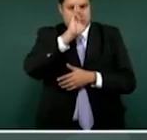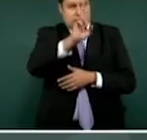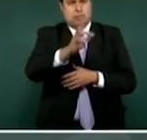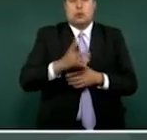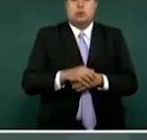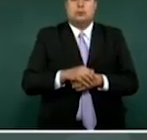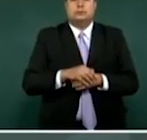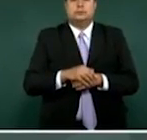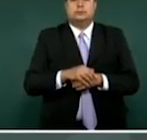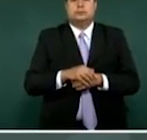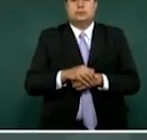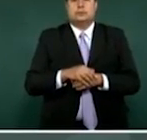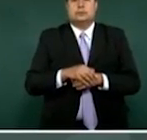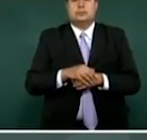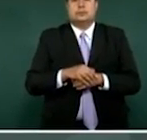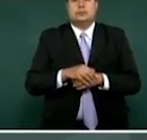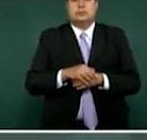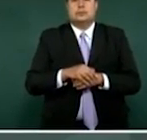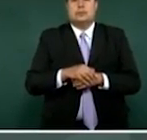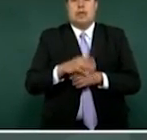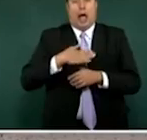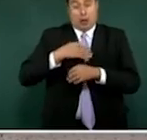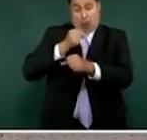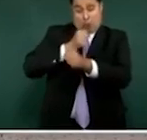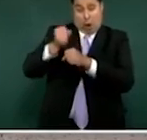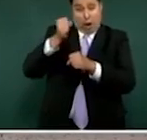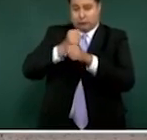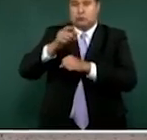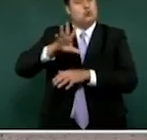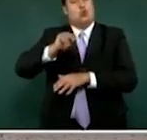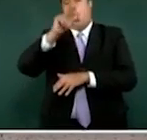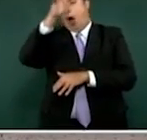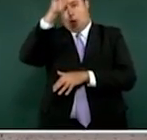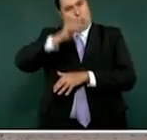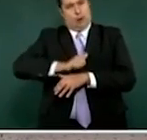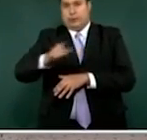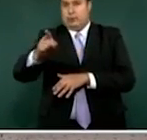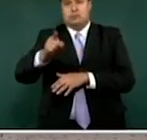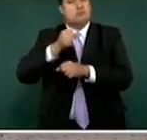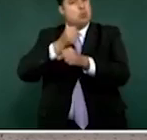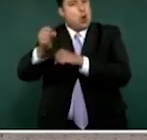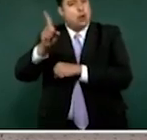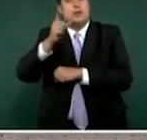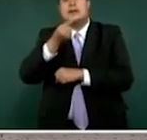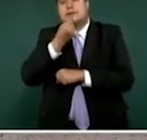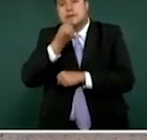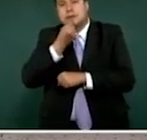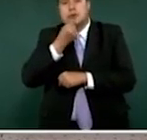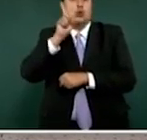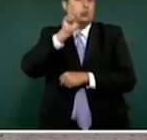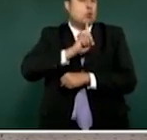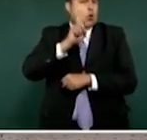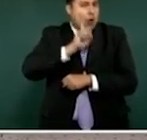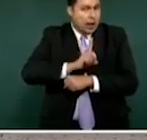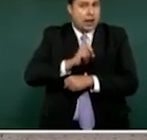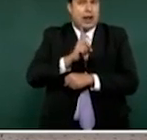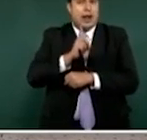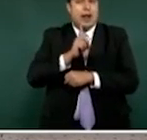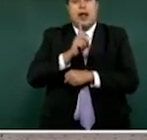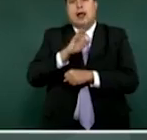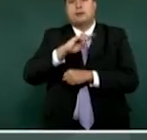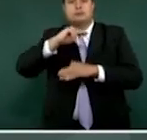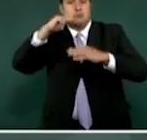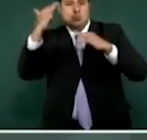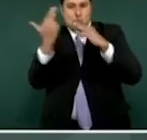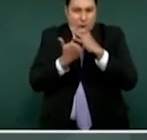en contra de la violencia a niñas, a mujeres, en contra del feminicidio.